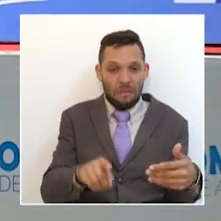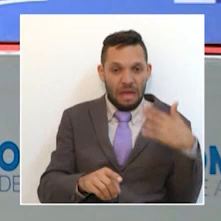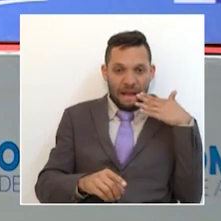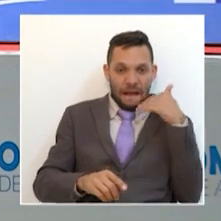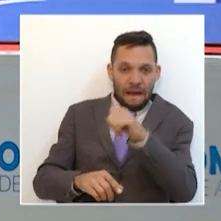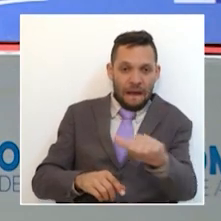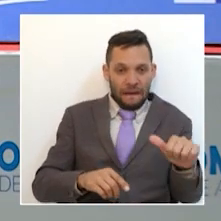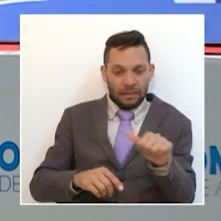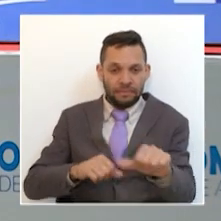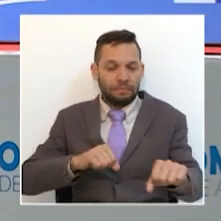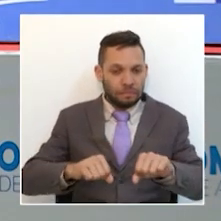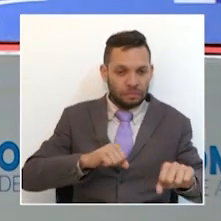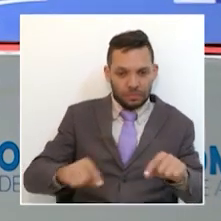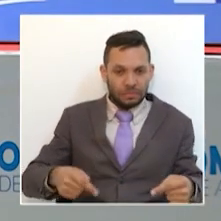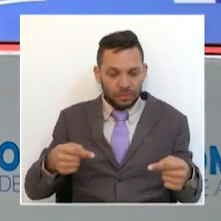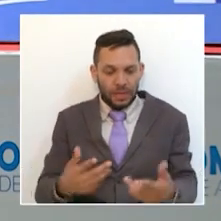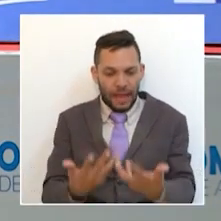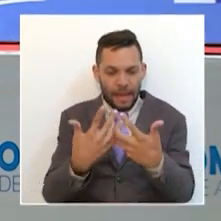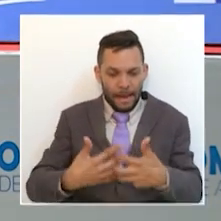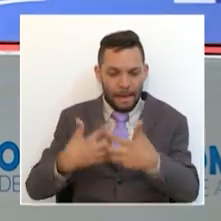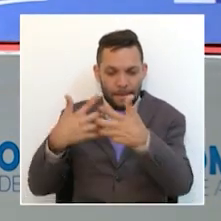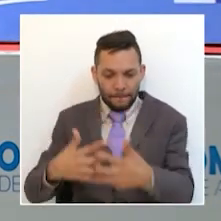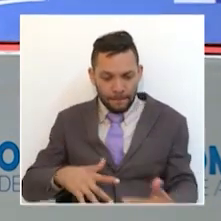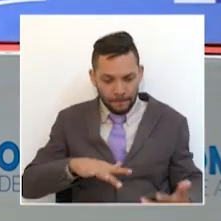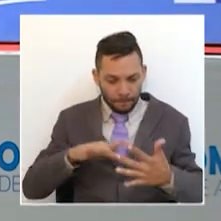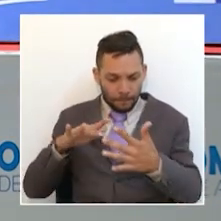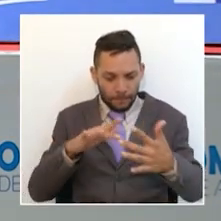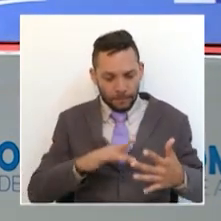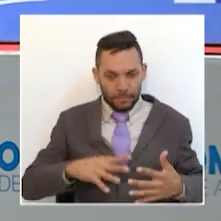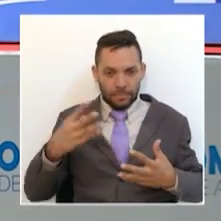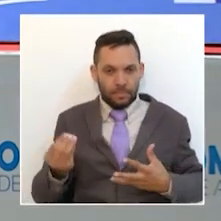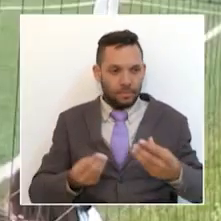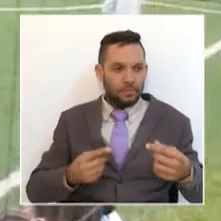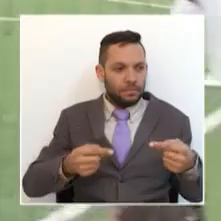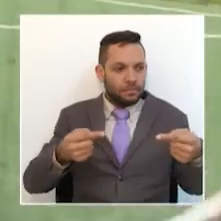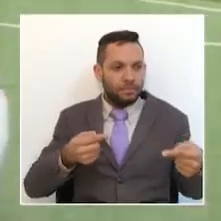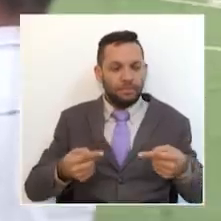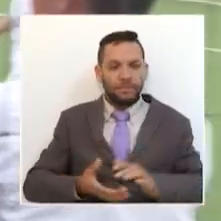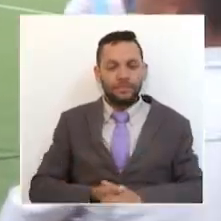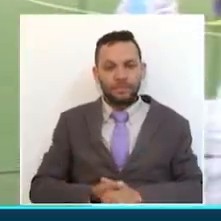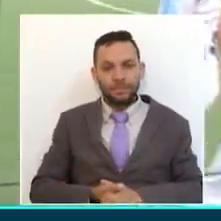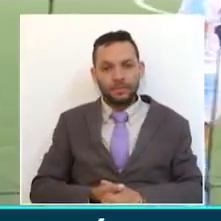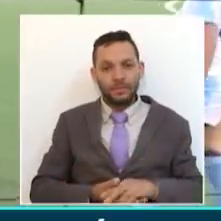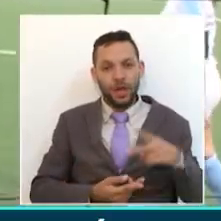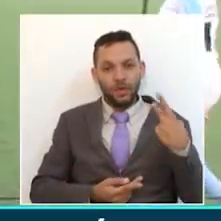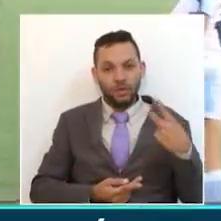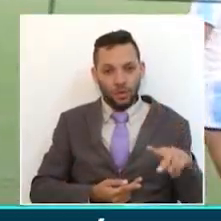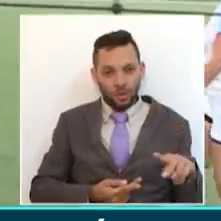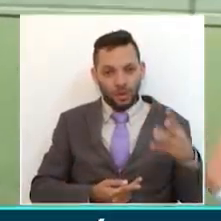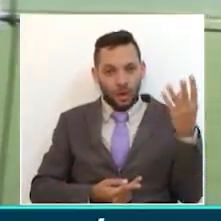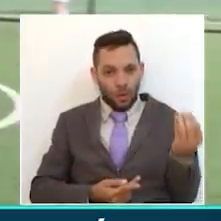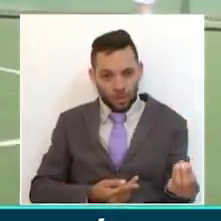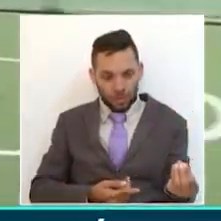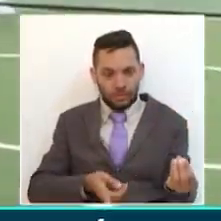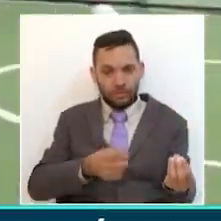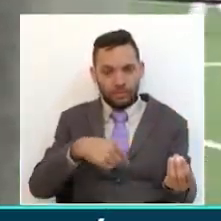Un torneo de carácter empresarial en el que participaron 12 quintetos. Con 12 equipos en competencia se cumplió el